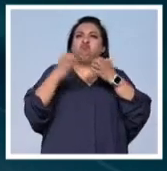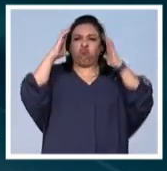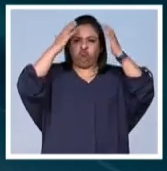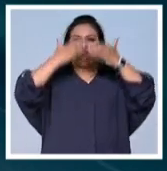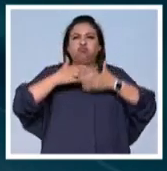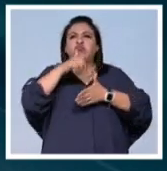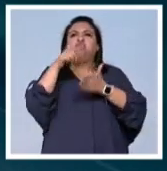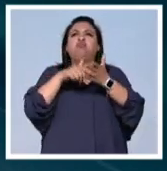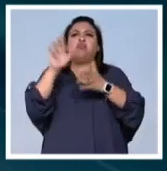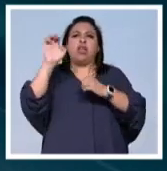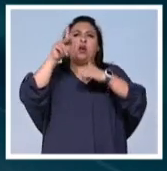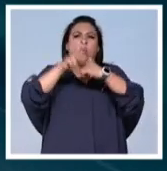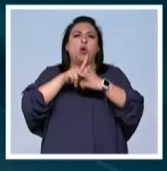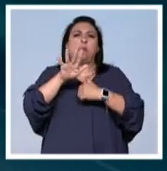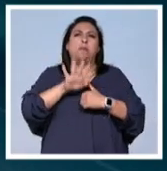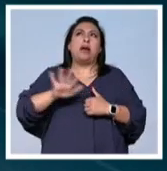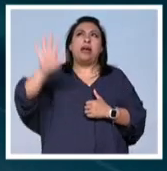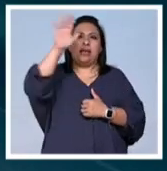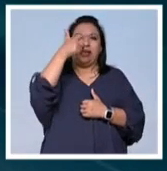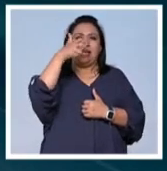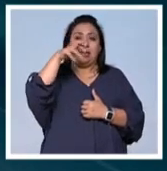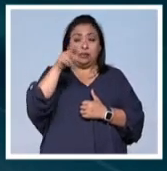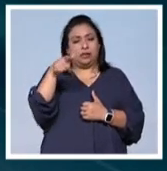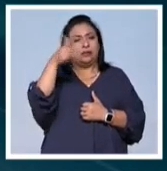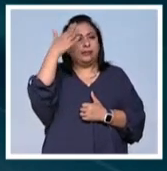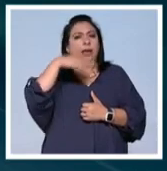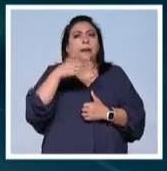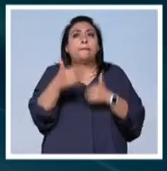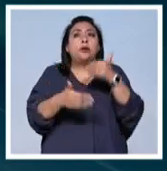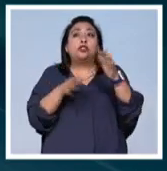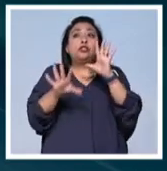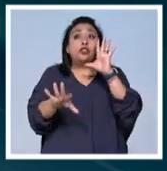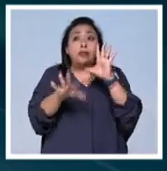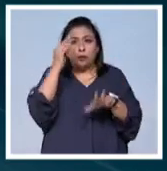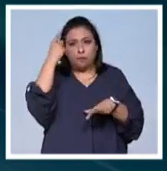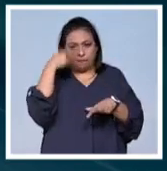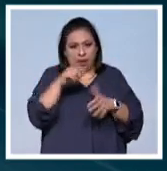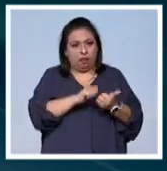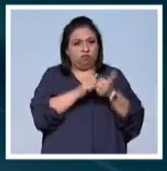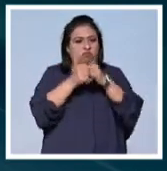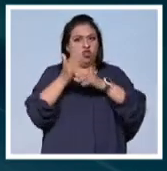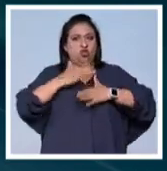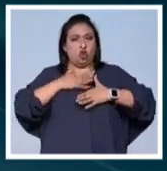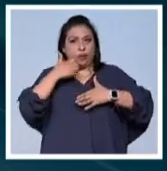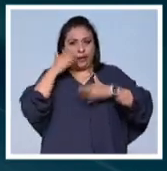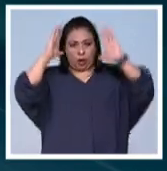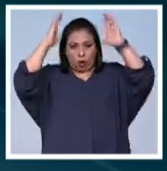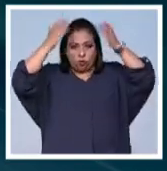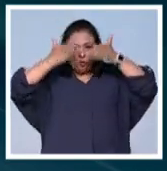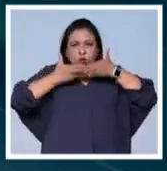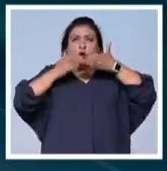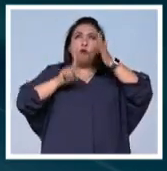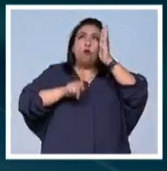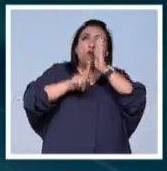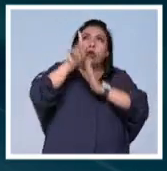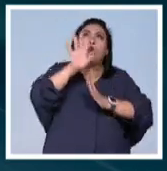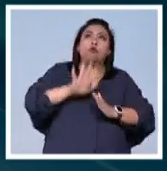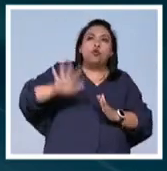Europea como se sabe los procesos de selección para convertirse en astronautas están